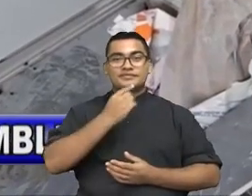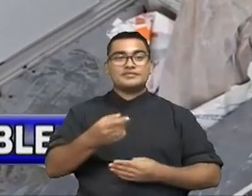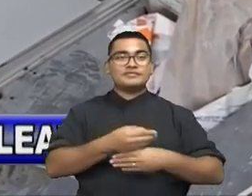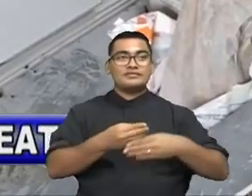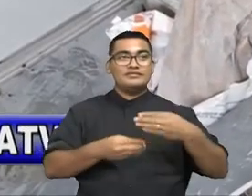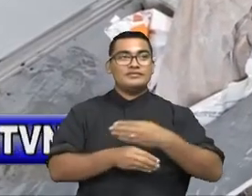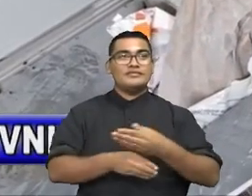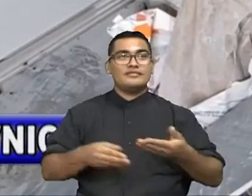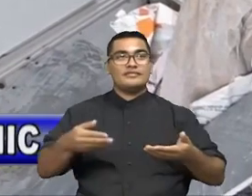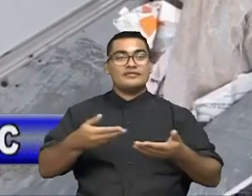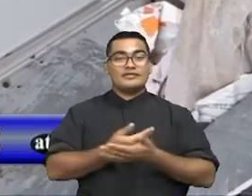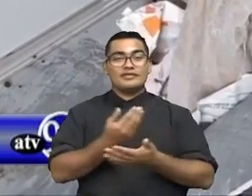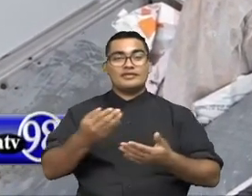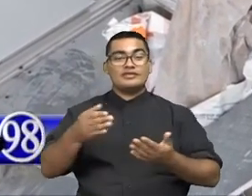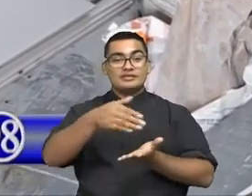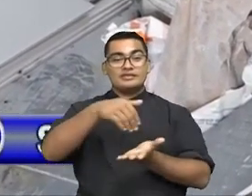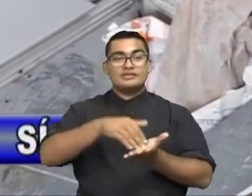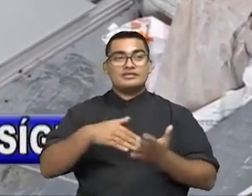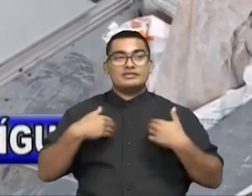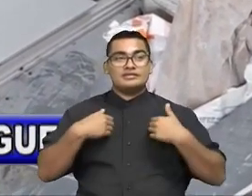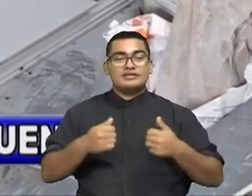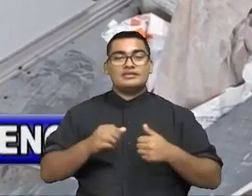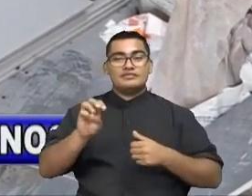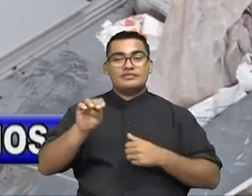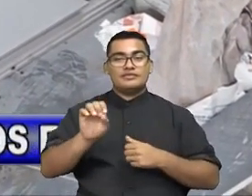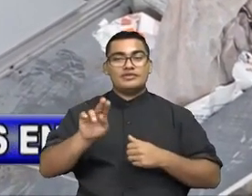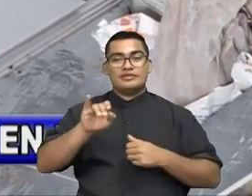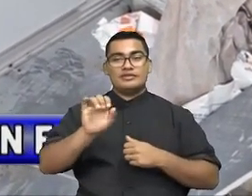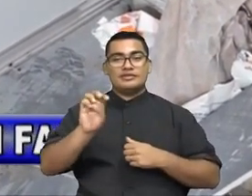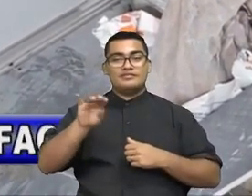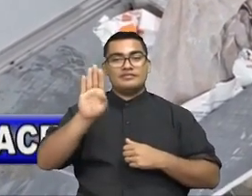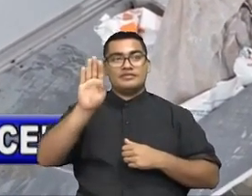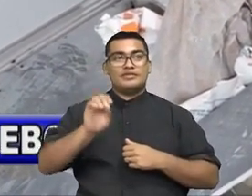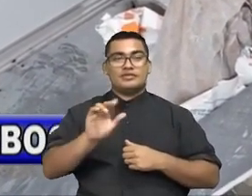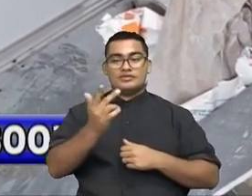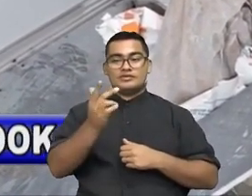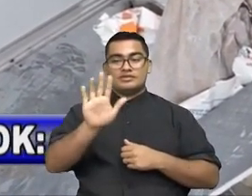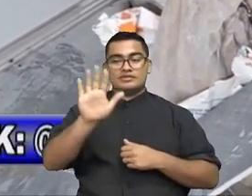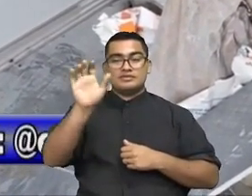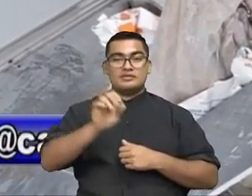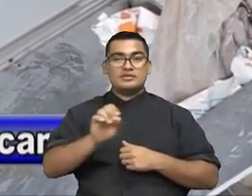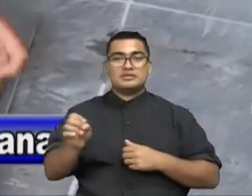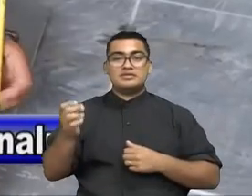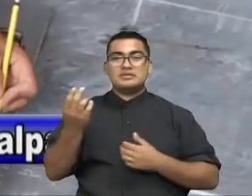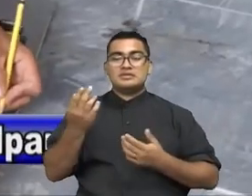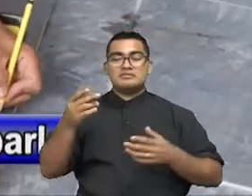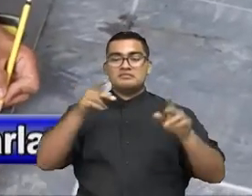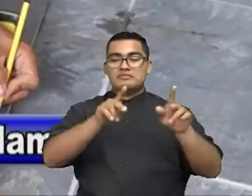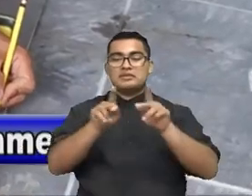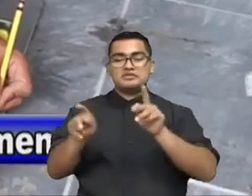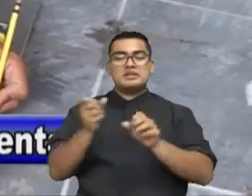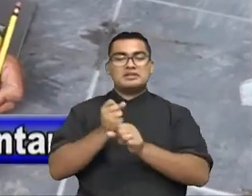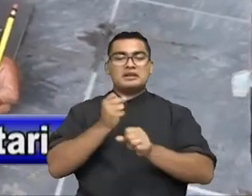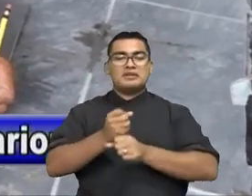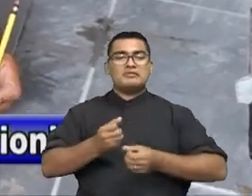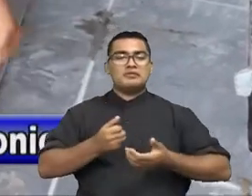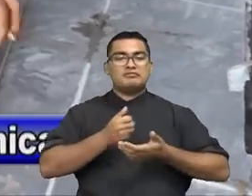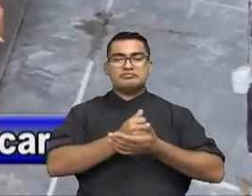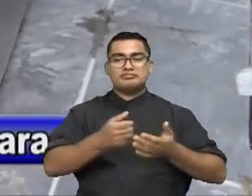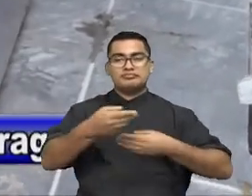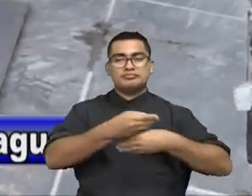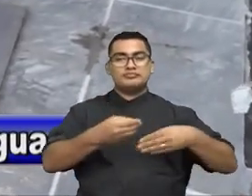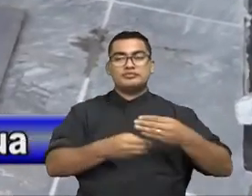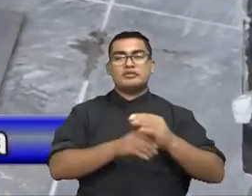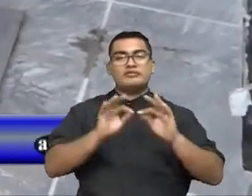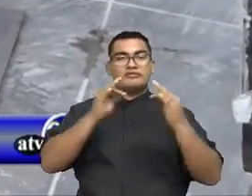de Monimbó va en un 85% de su ejecución, en el que se utilizó la mano de obra local, dando así empleos a